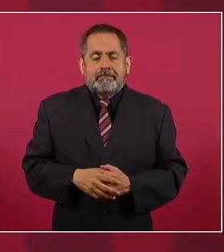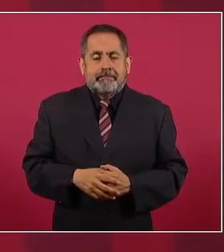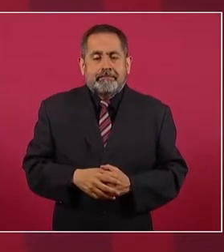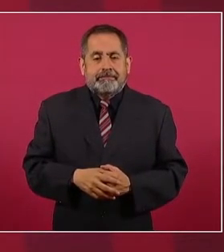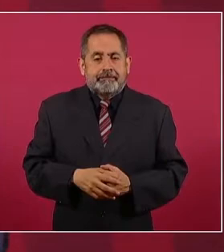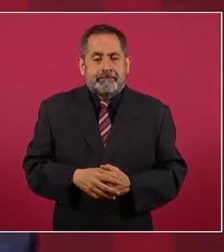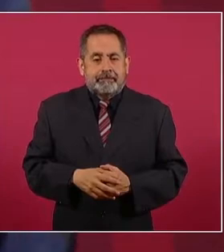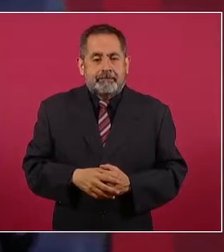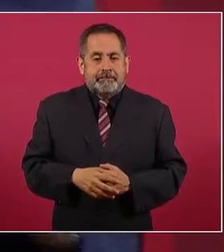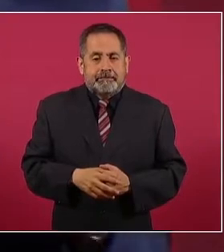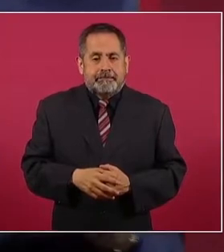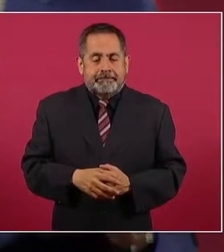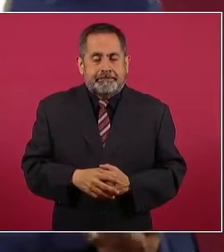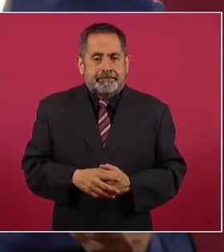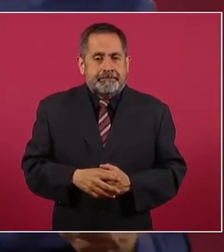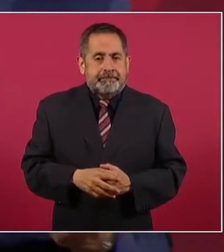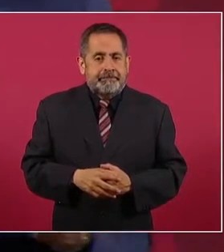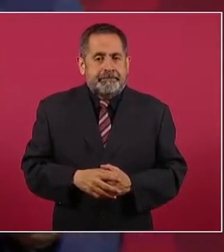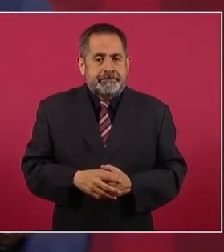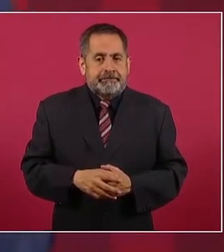Y